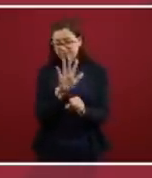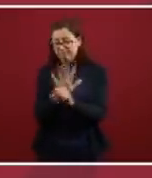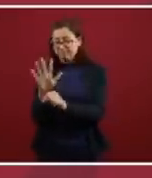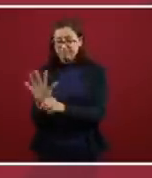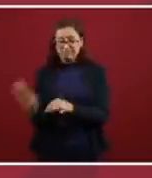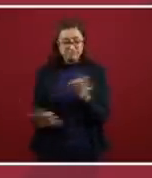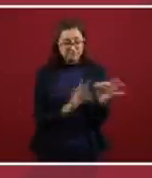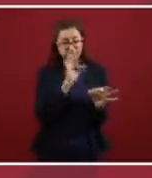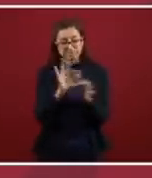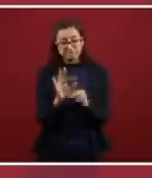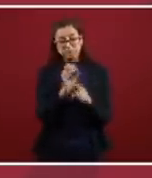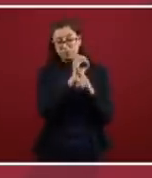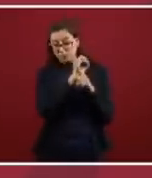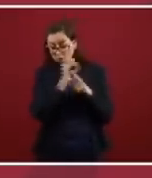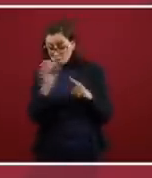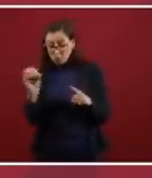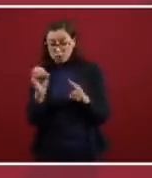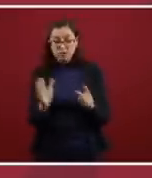vamos a